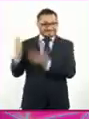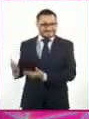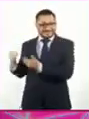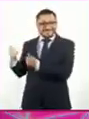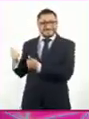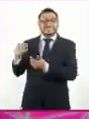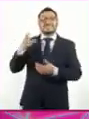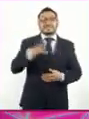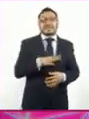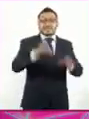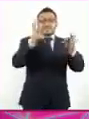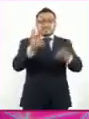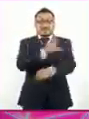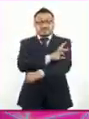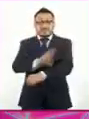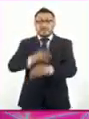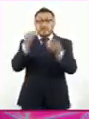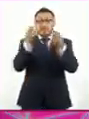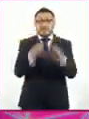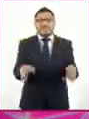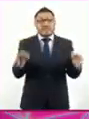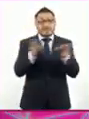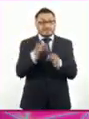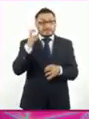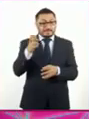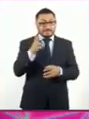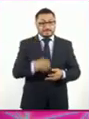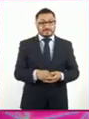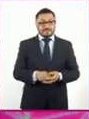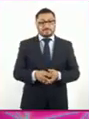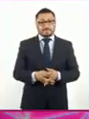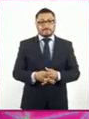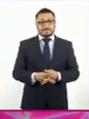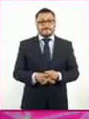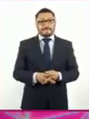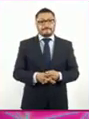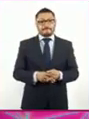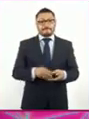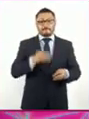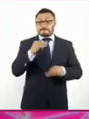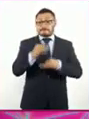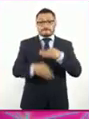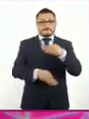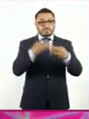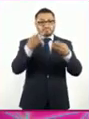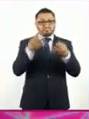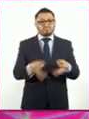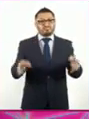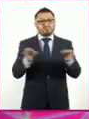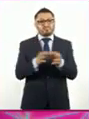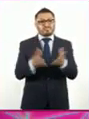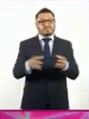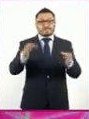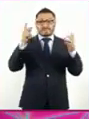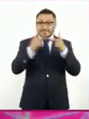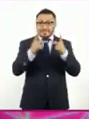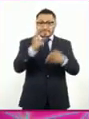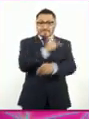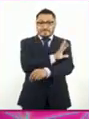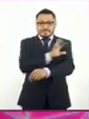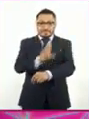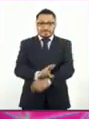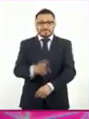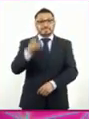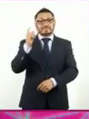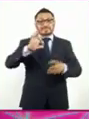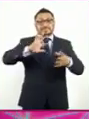y coordinación son muy importantes en este proceso. Y las piezas fundamentales para lograr una perfecta coordinación